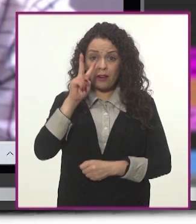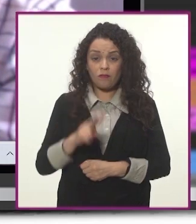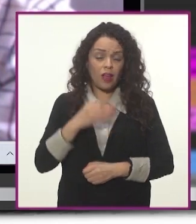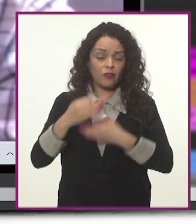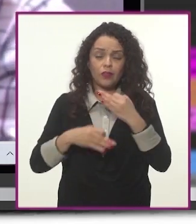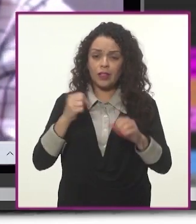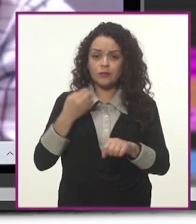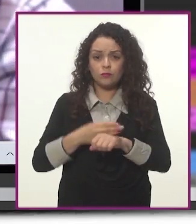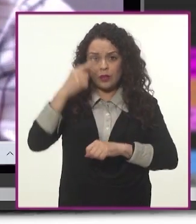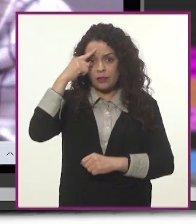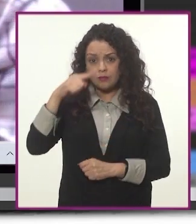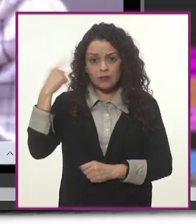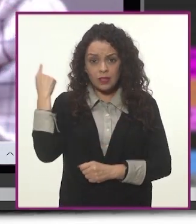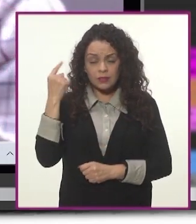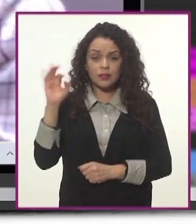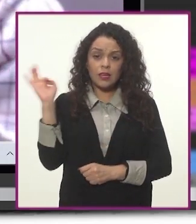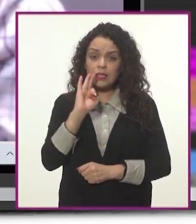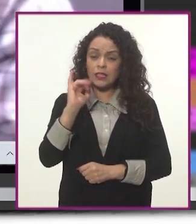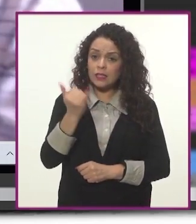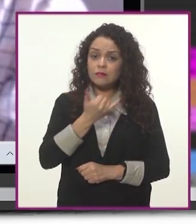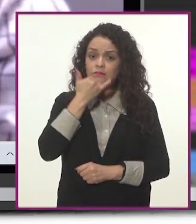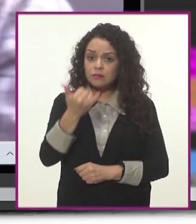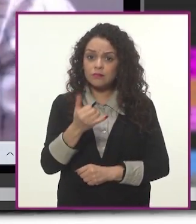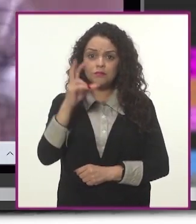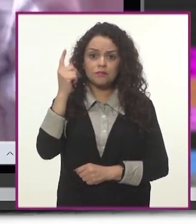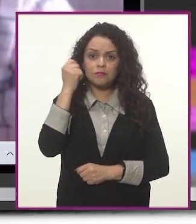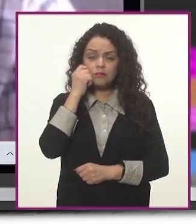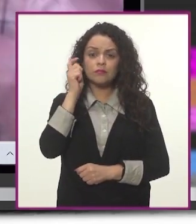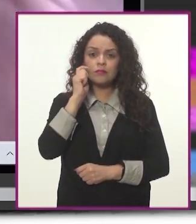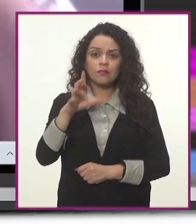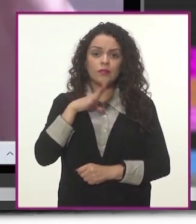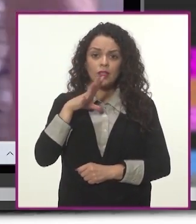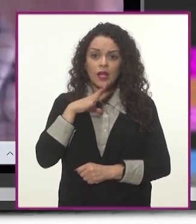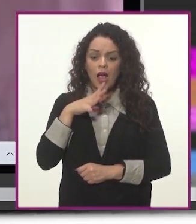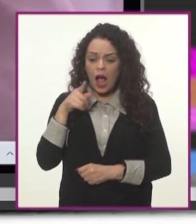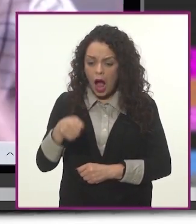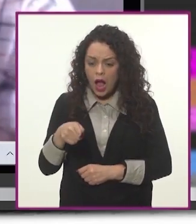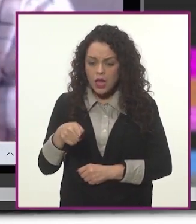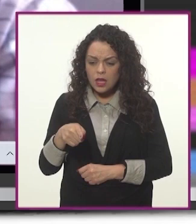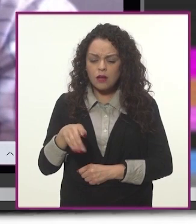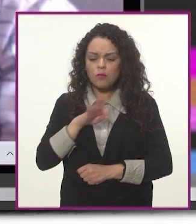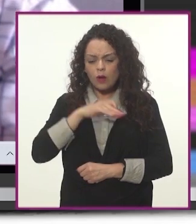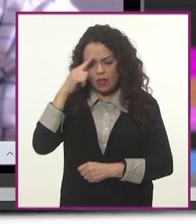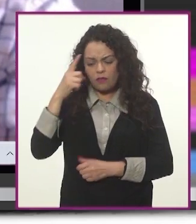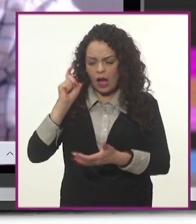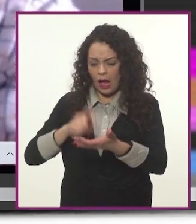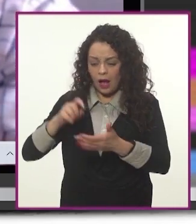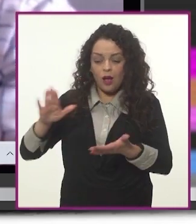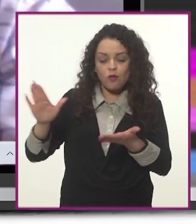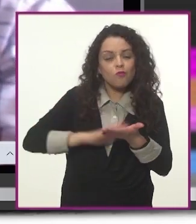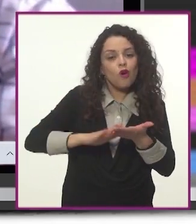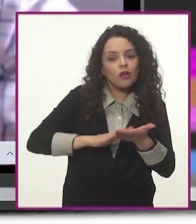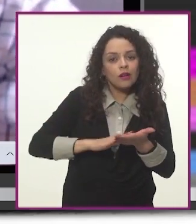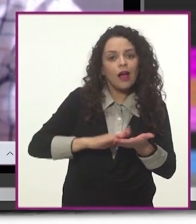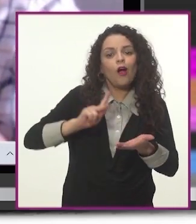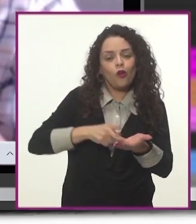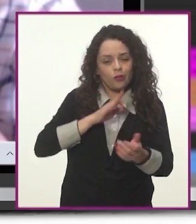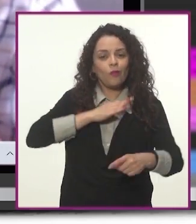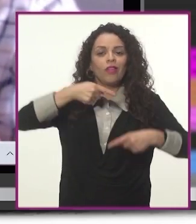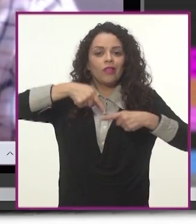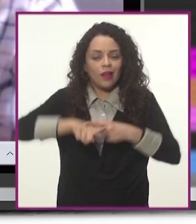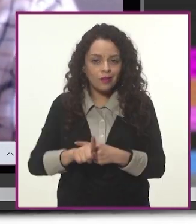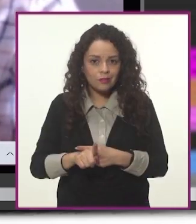en lo que te equivocas pues existen las mágicas teclas que borran lo que has hecho y te remite a lo anterior. Entonces es un poco